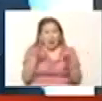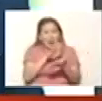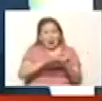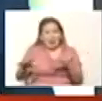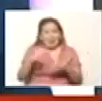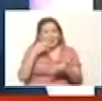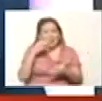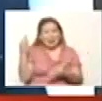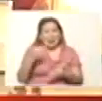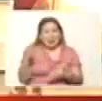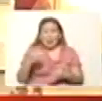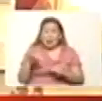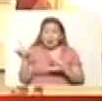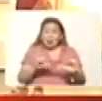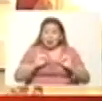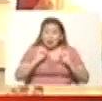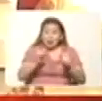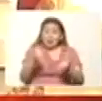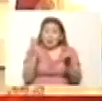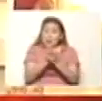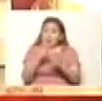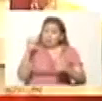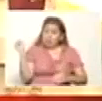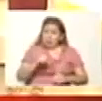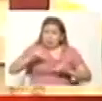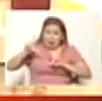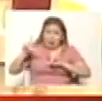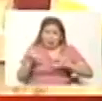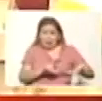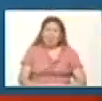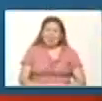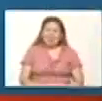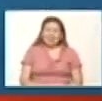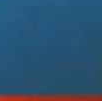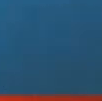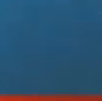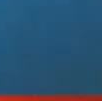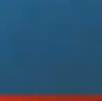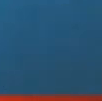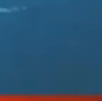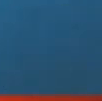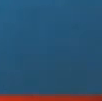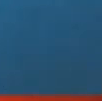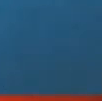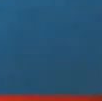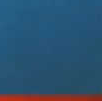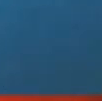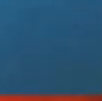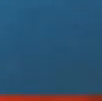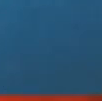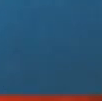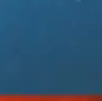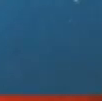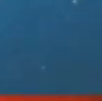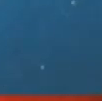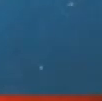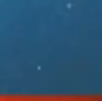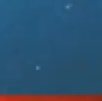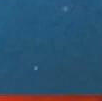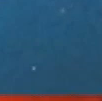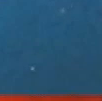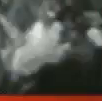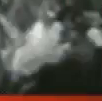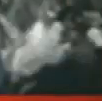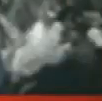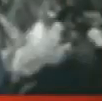jueves o viernes de esta semana. Y así vamos adelantándonos, pero también usamos la página web de el Cada Familia